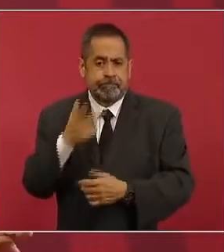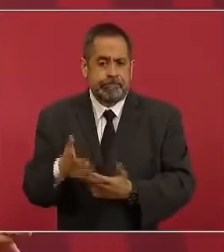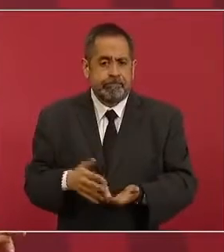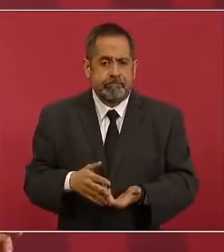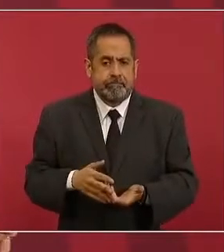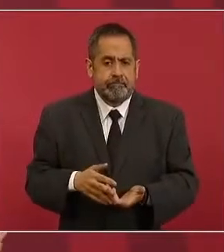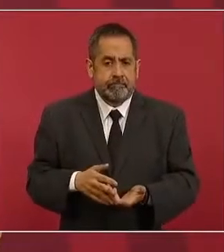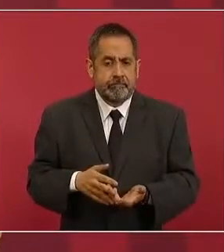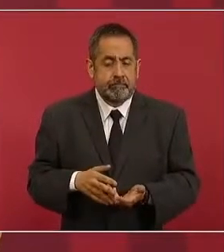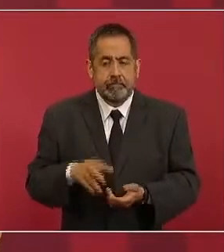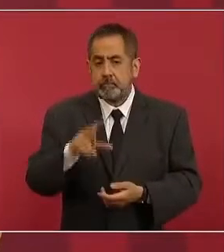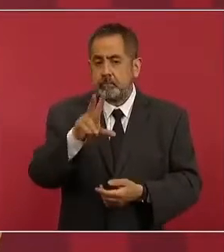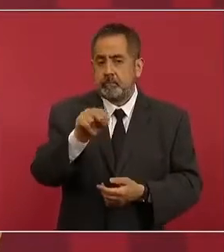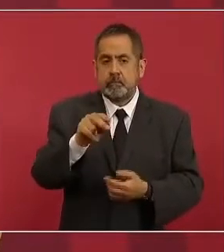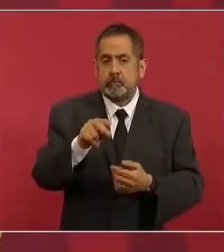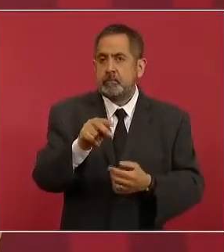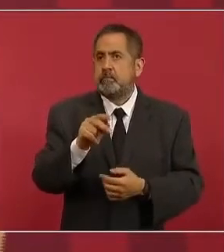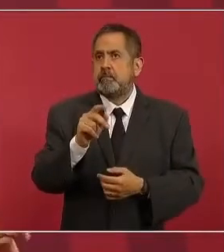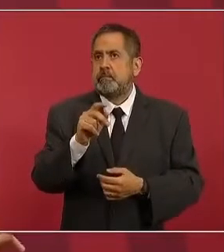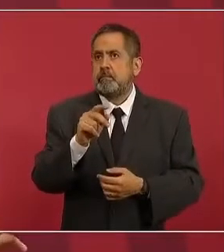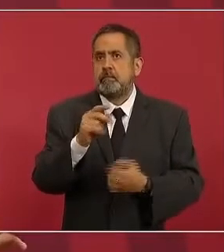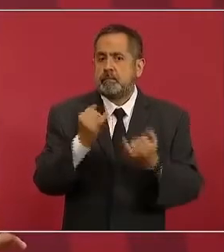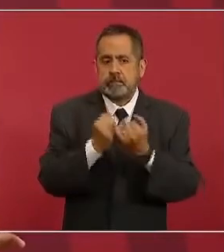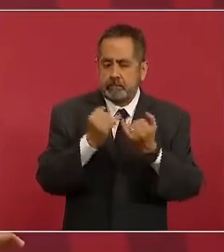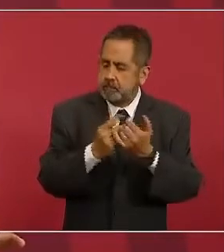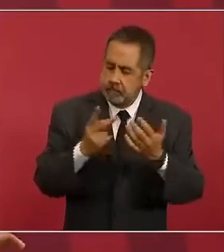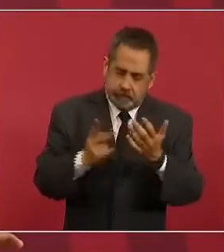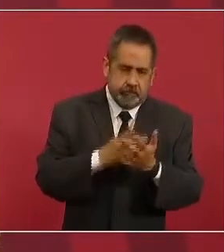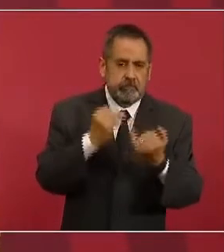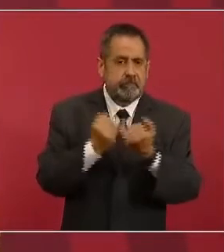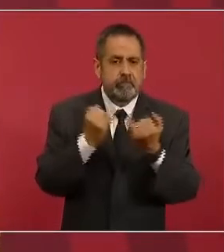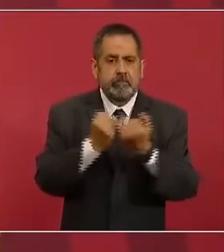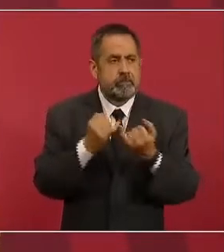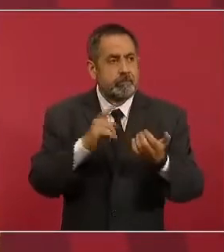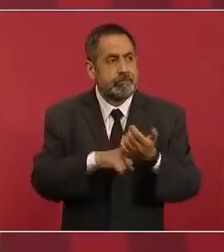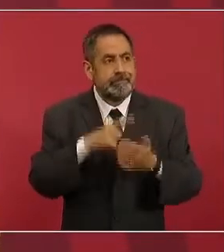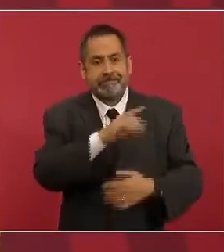que no nos pase, repito, lo de España.